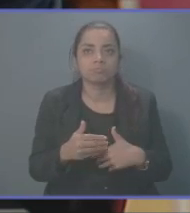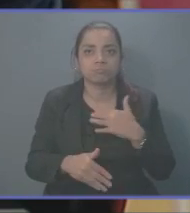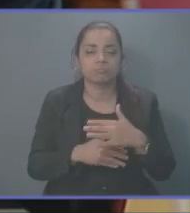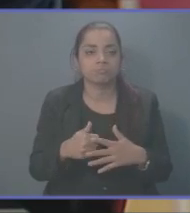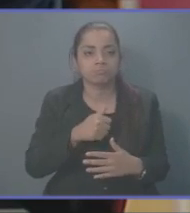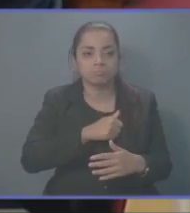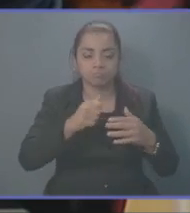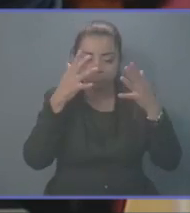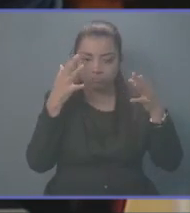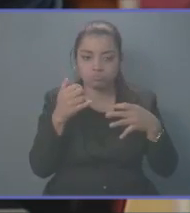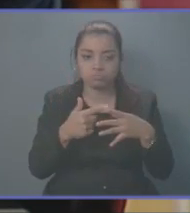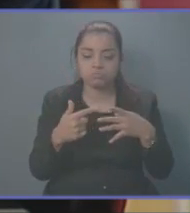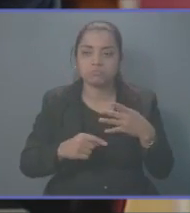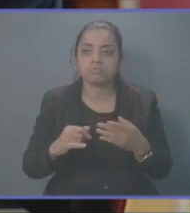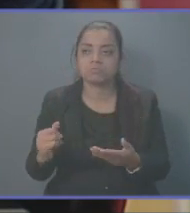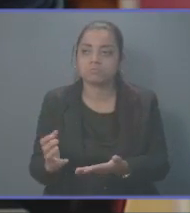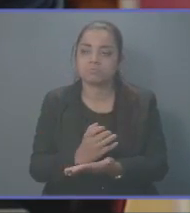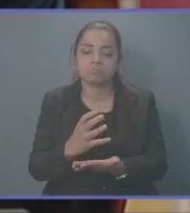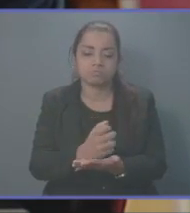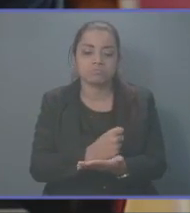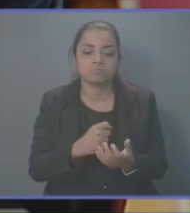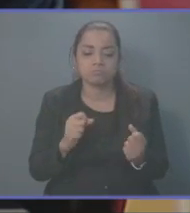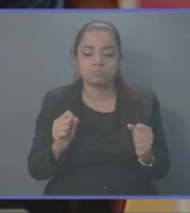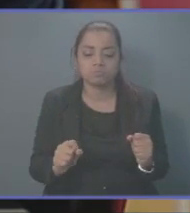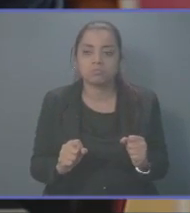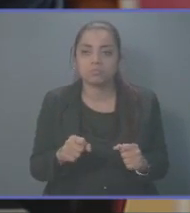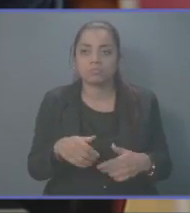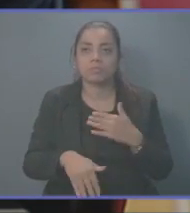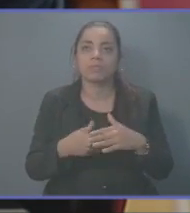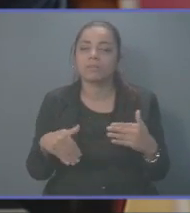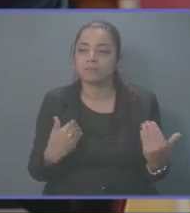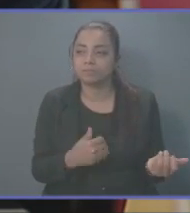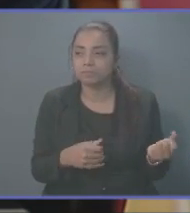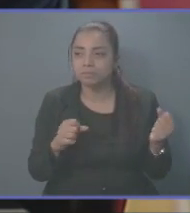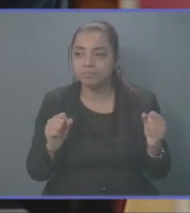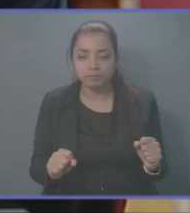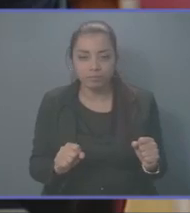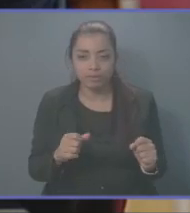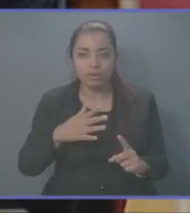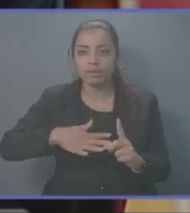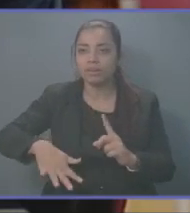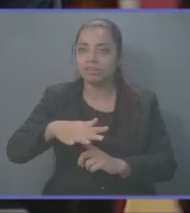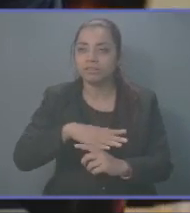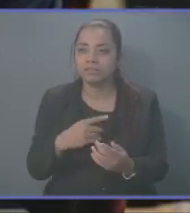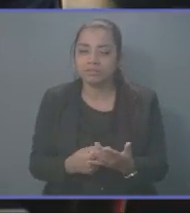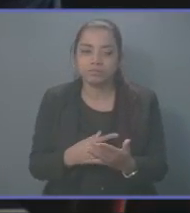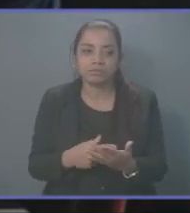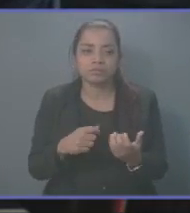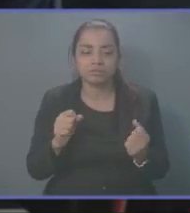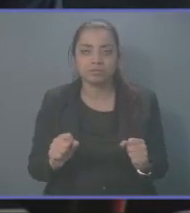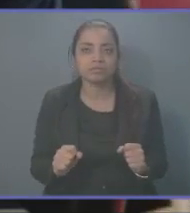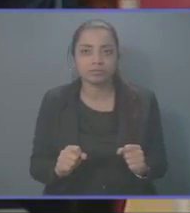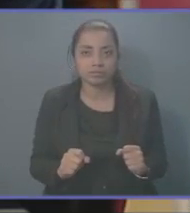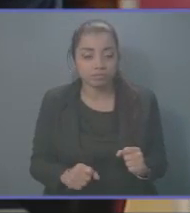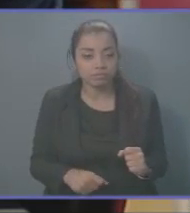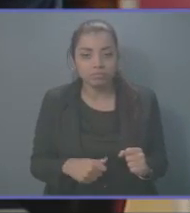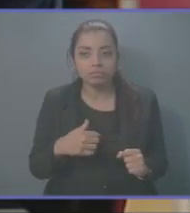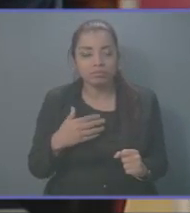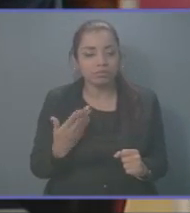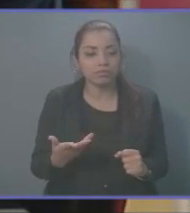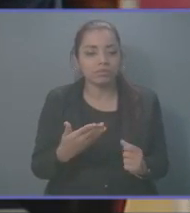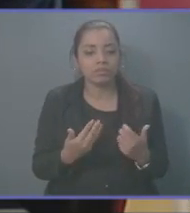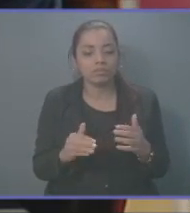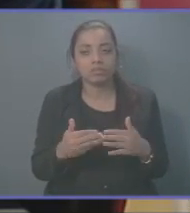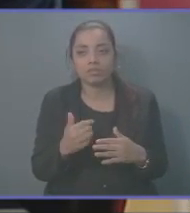correspondientes declaraciones tributarias o declaraciones de mercancía en las situaciones que correspondan hacerlo. En aquellos casos que